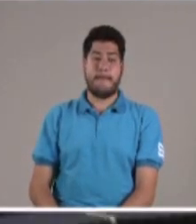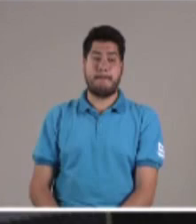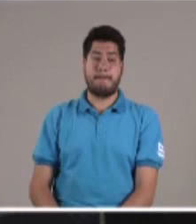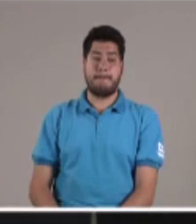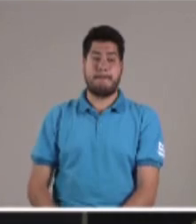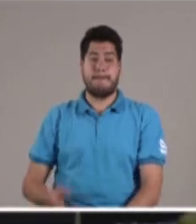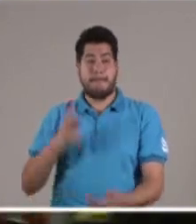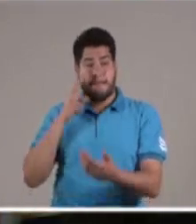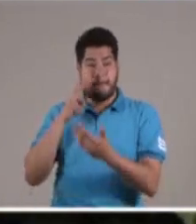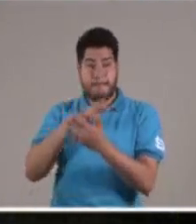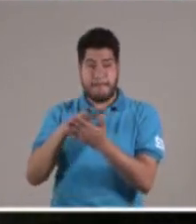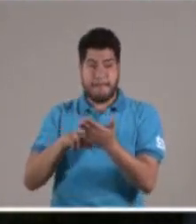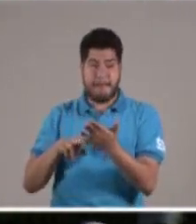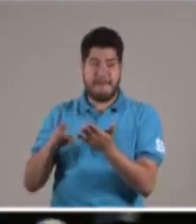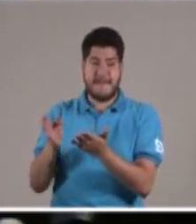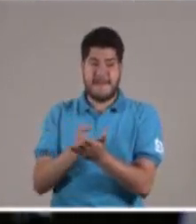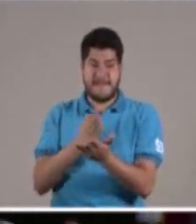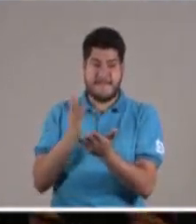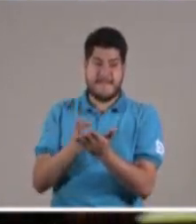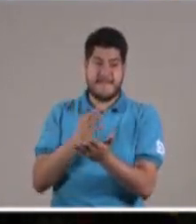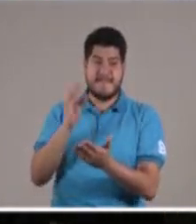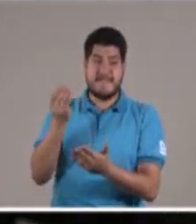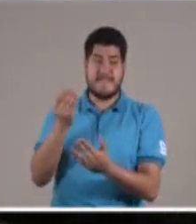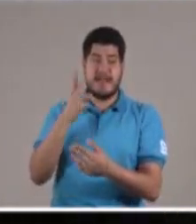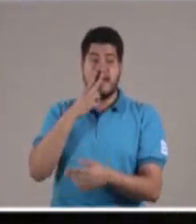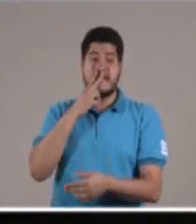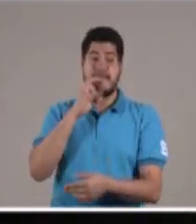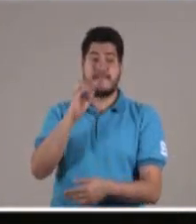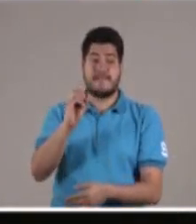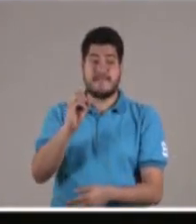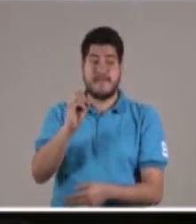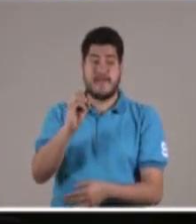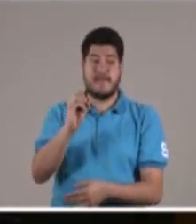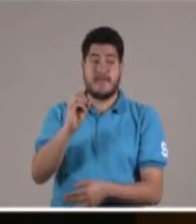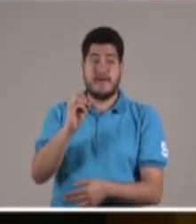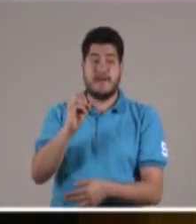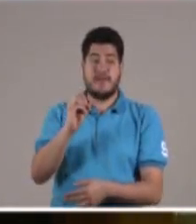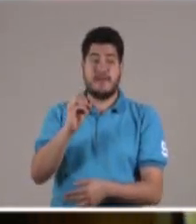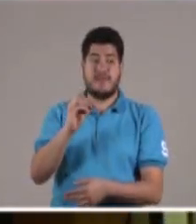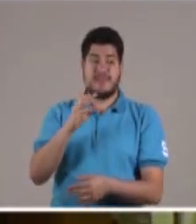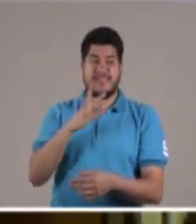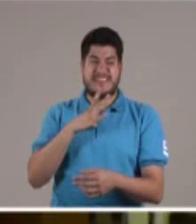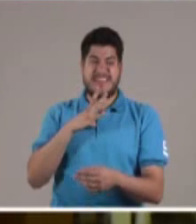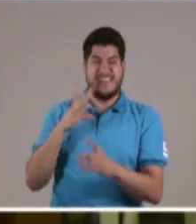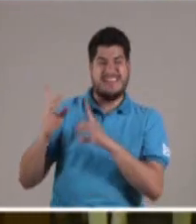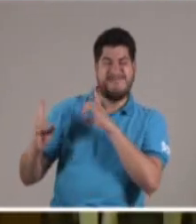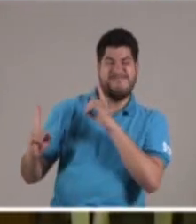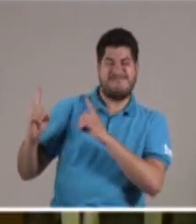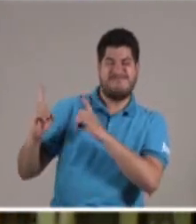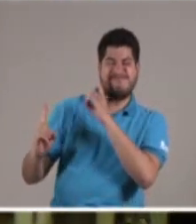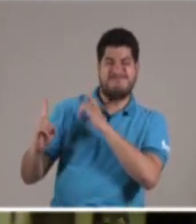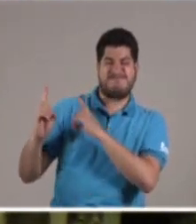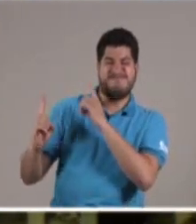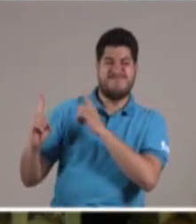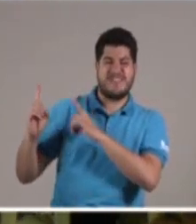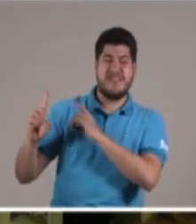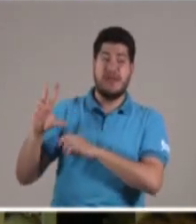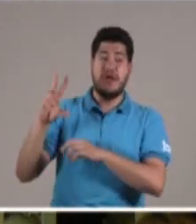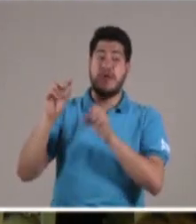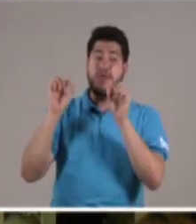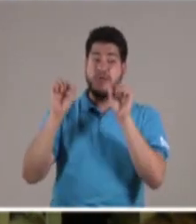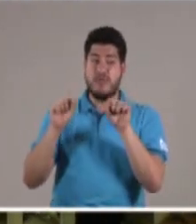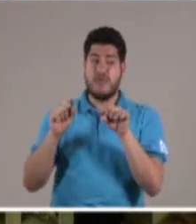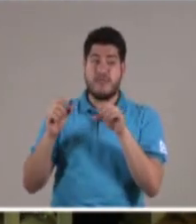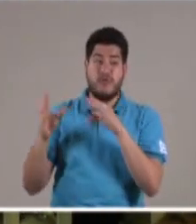dice la Biblia que los hermanos le tenían envidia y no le podían hablar